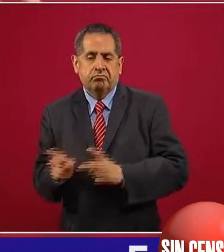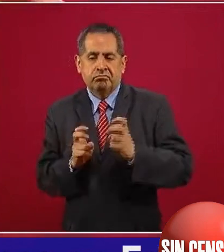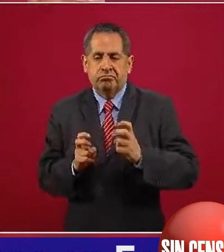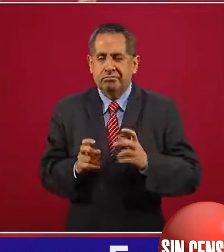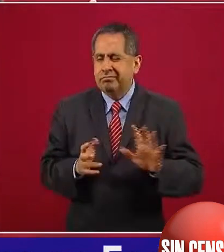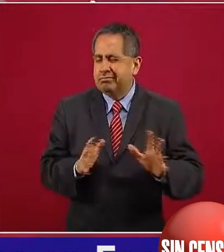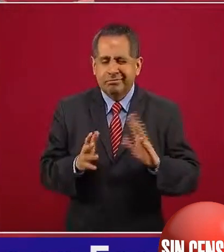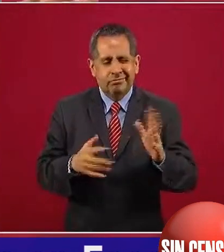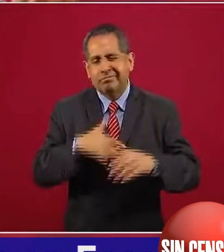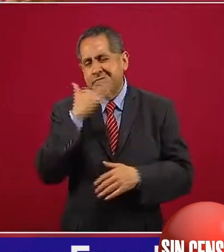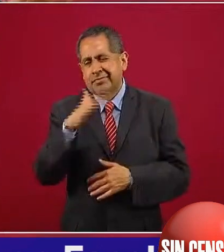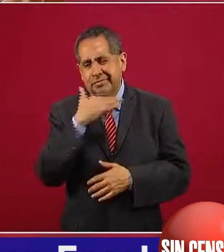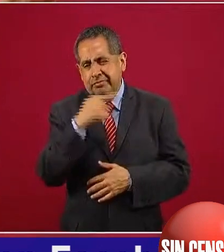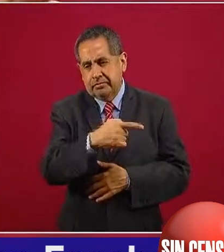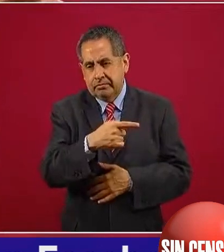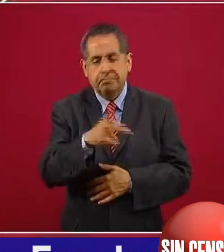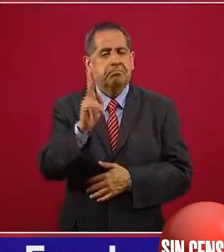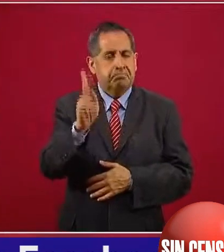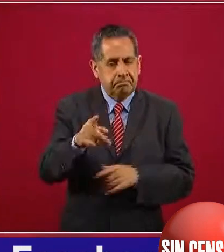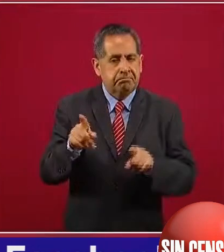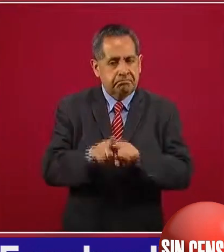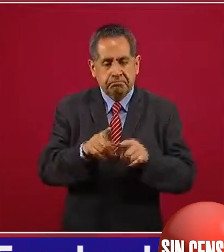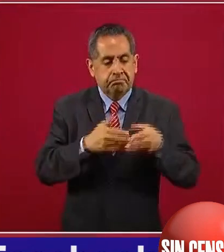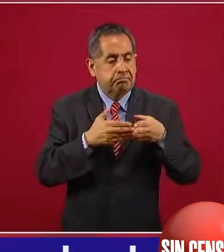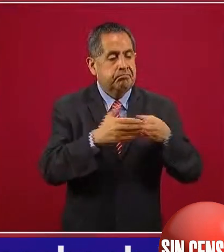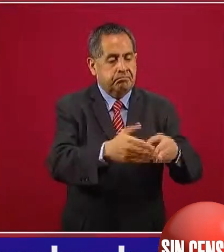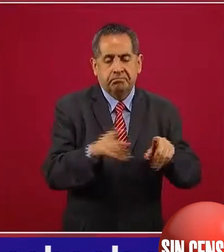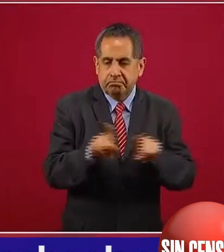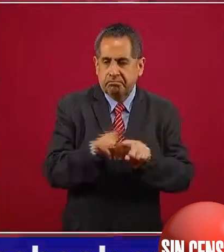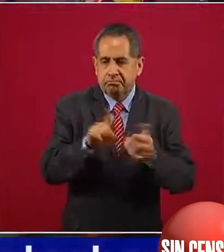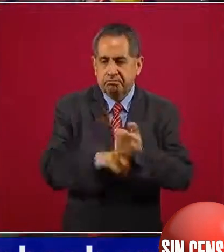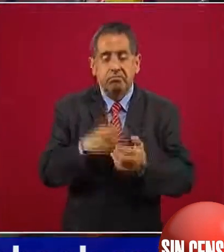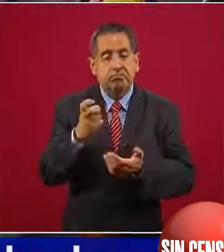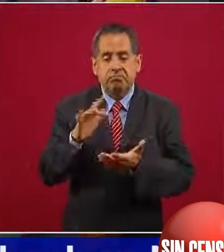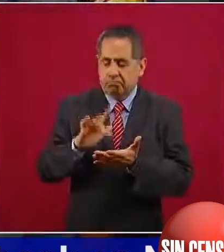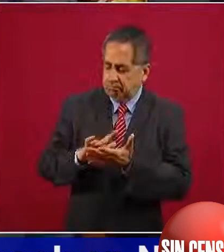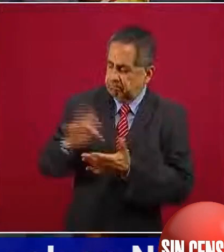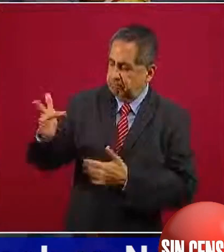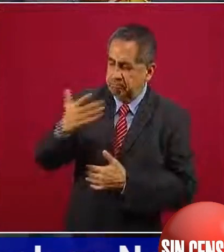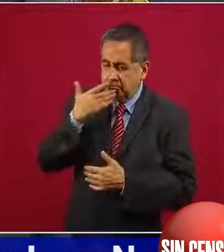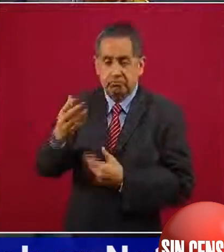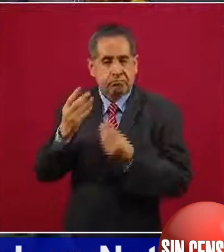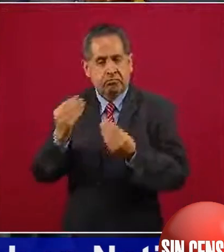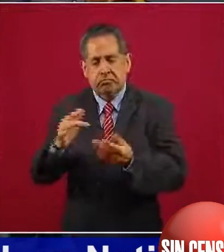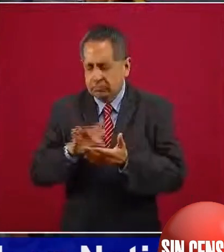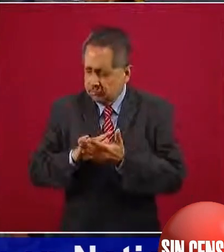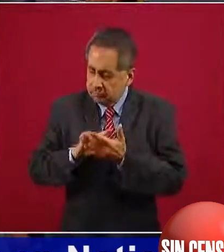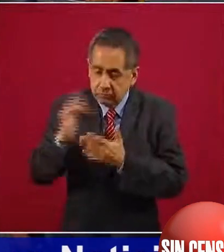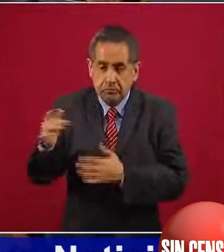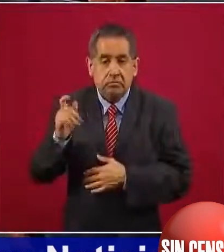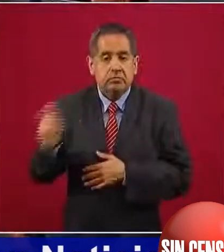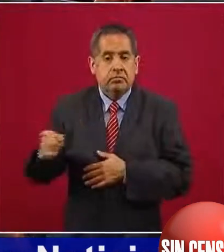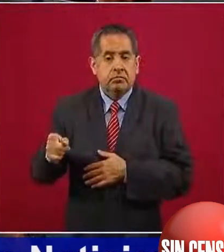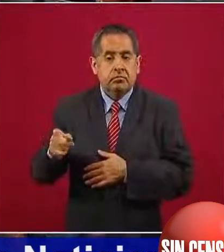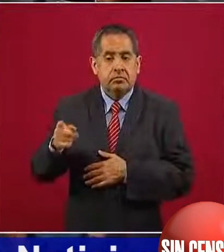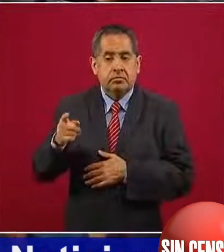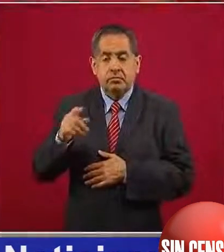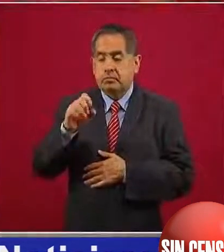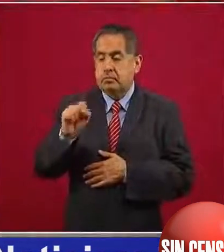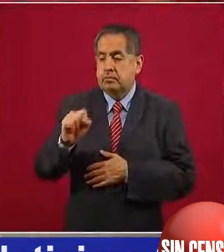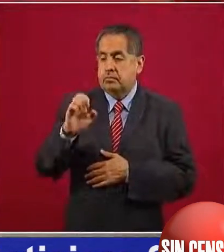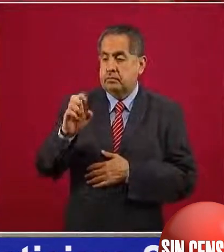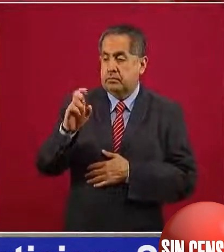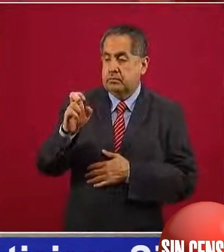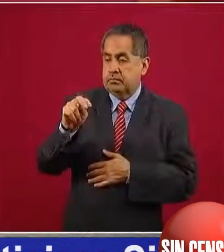Entonces, algo así para el caso de los puertos. Por eso le agradezco mucho tanto a la Secretaría de la Defensa como